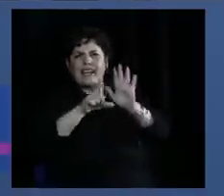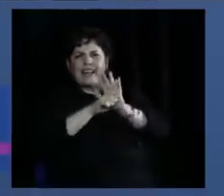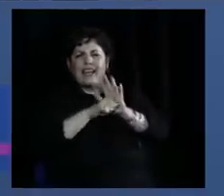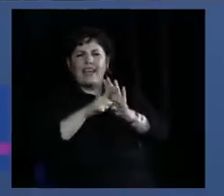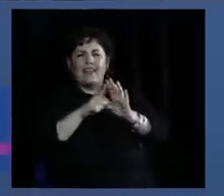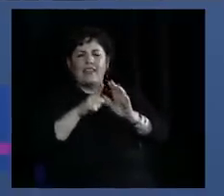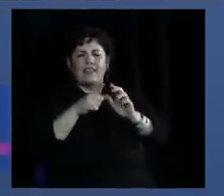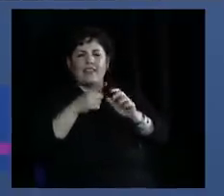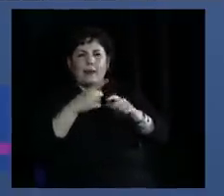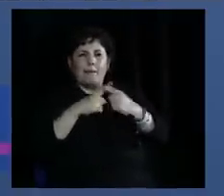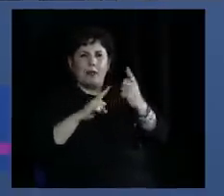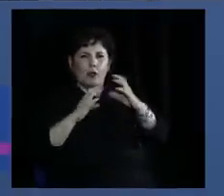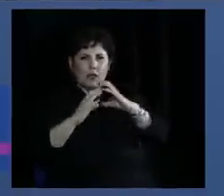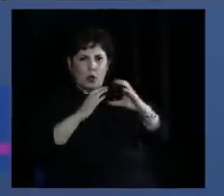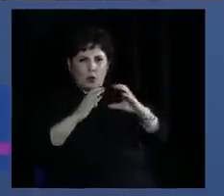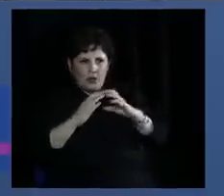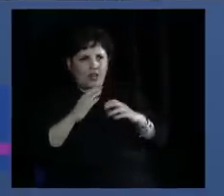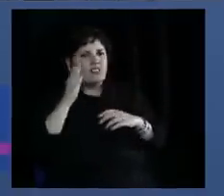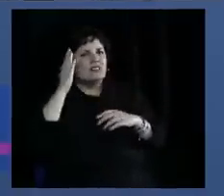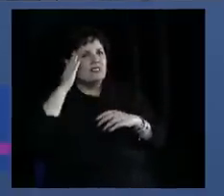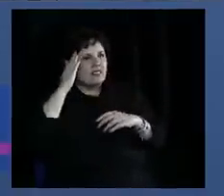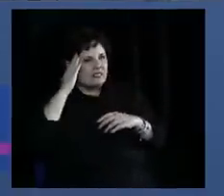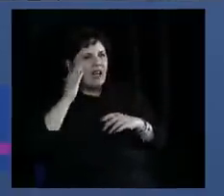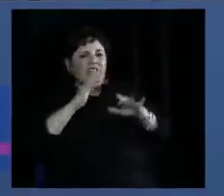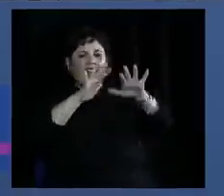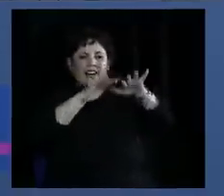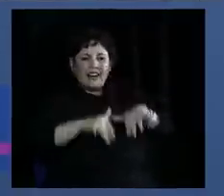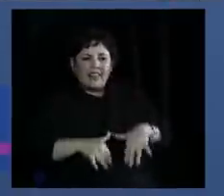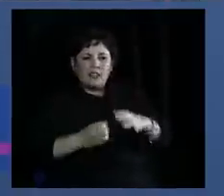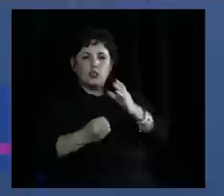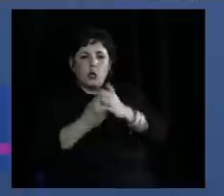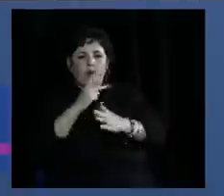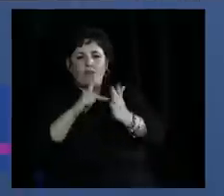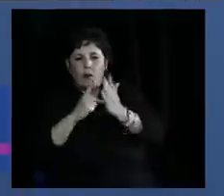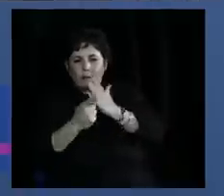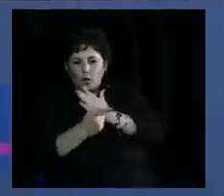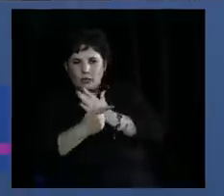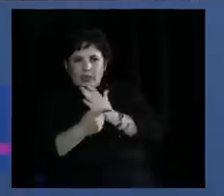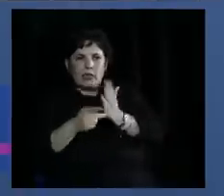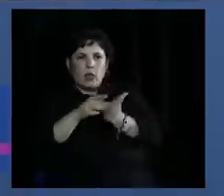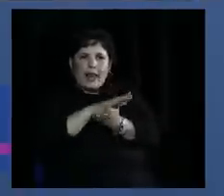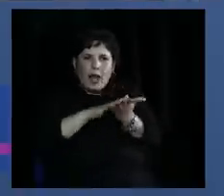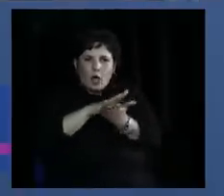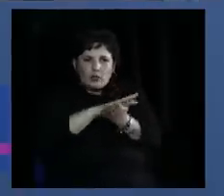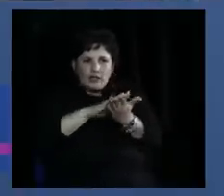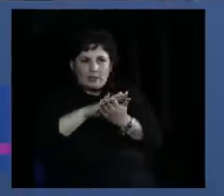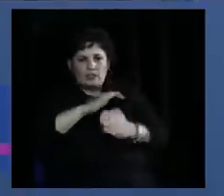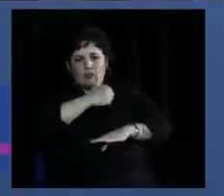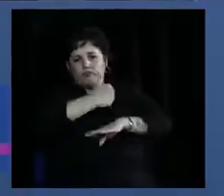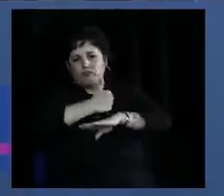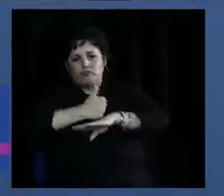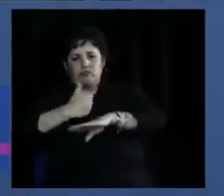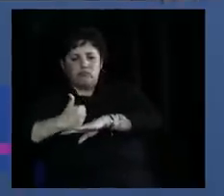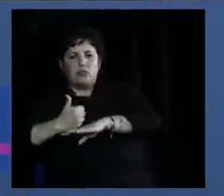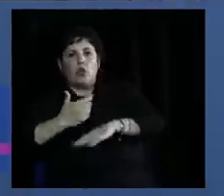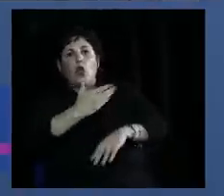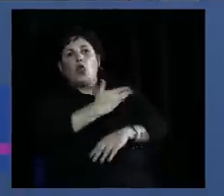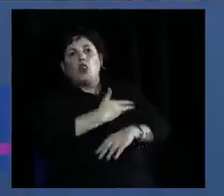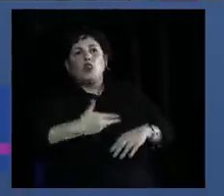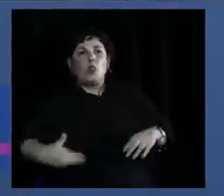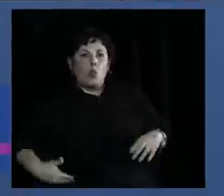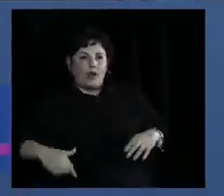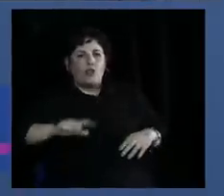porque se sabe que en la redacción incluso de este nuevo proyecto y en la negociación estuvieron los dueños de varios de los